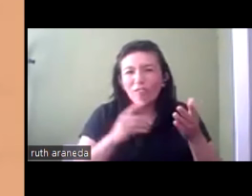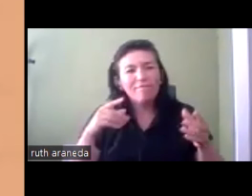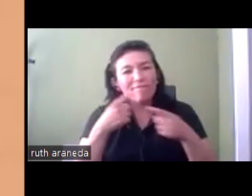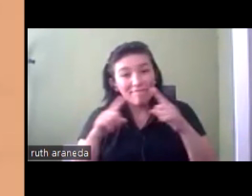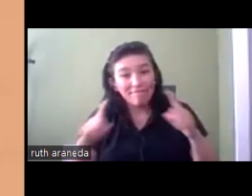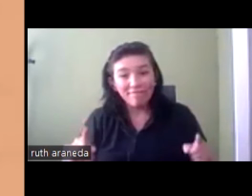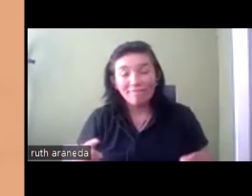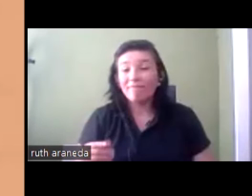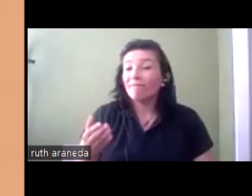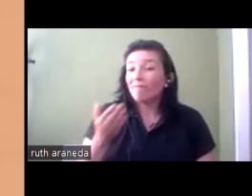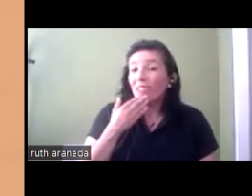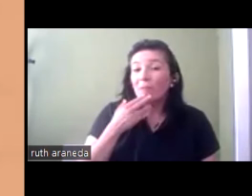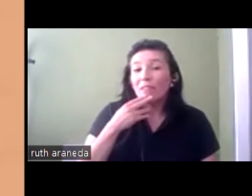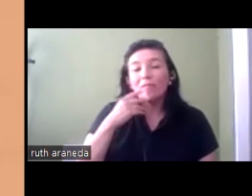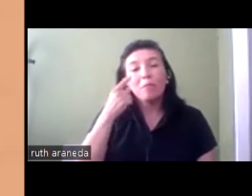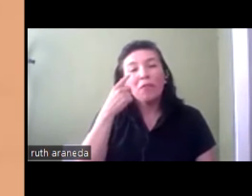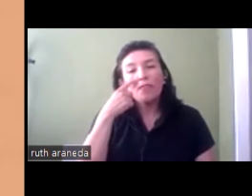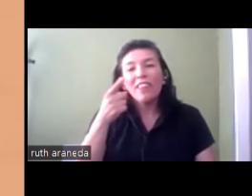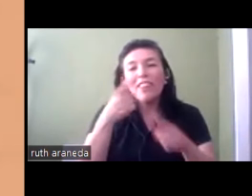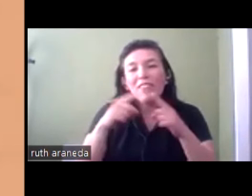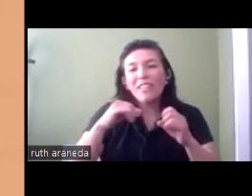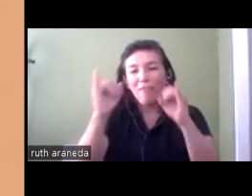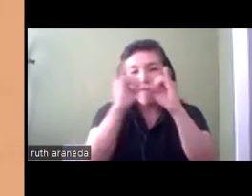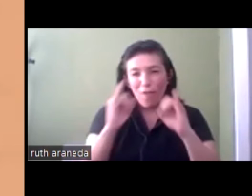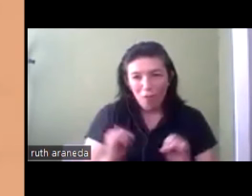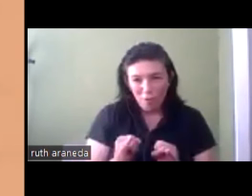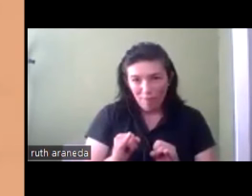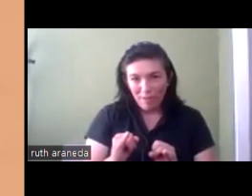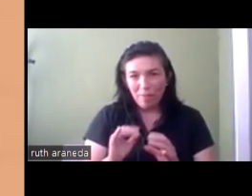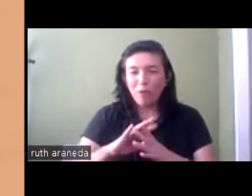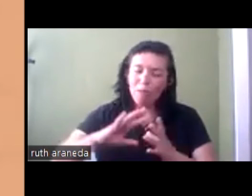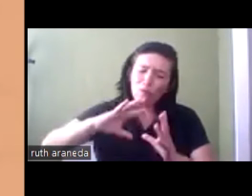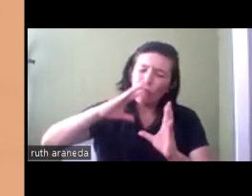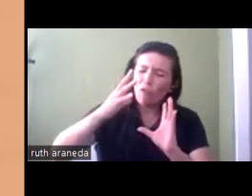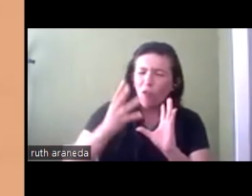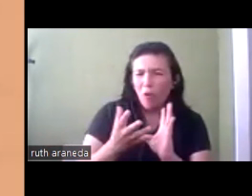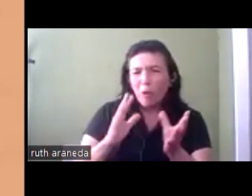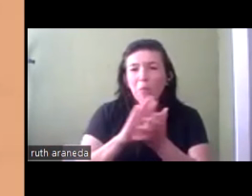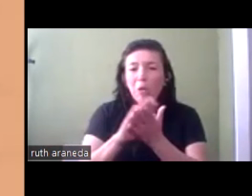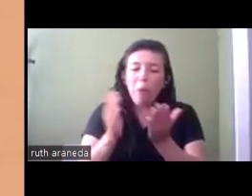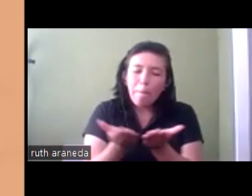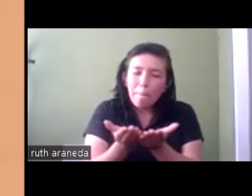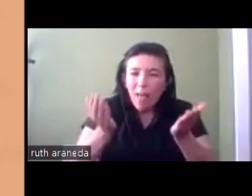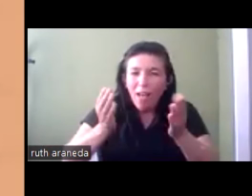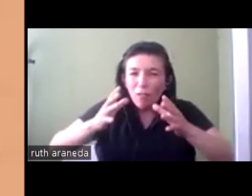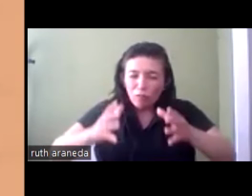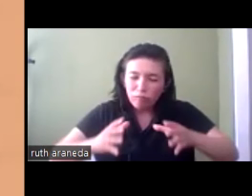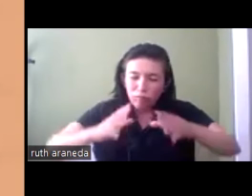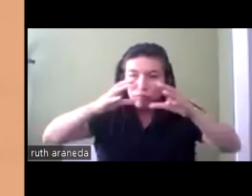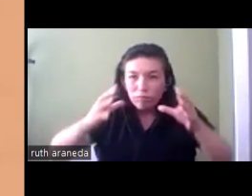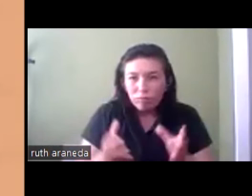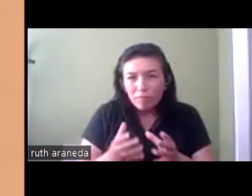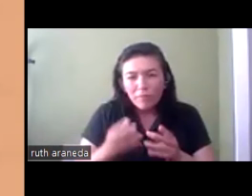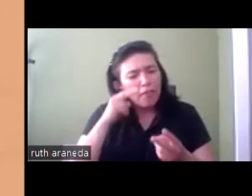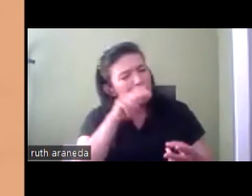Asimismo, también vamos a explorar las diversas formas que ésta adopta, las morfologías cerámicas desde platos a vasijas, y analizar los